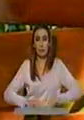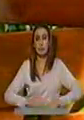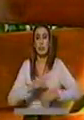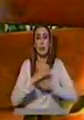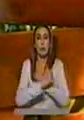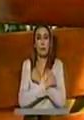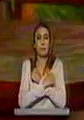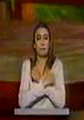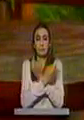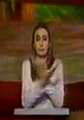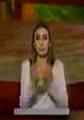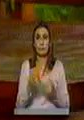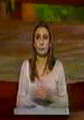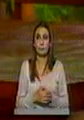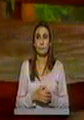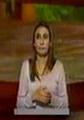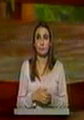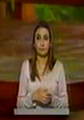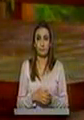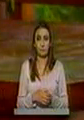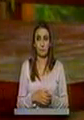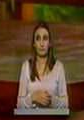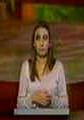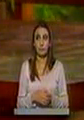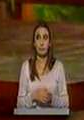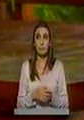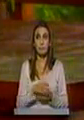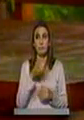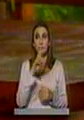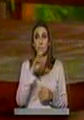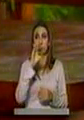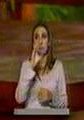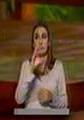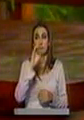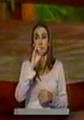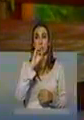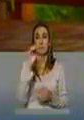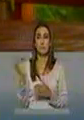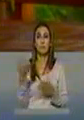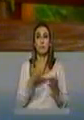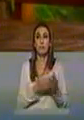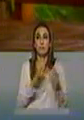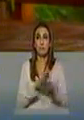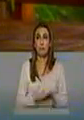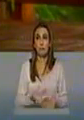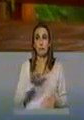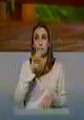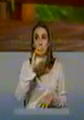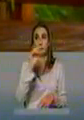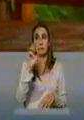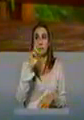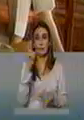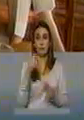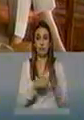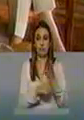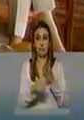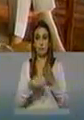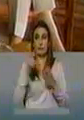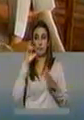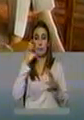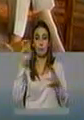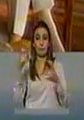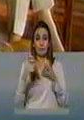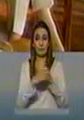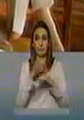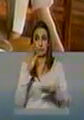y demás? Bueno, déjeme decirle, quisiera hablar sobre el tema del el proyecto que tiene el Ministerio de